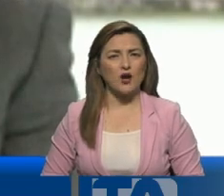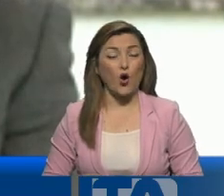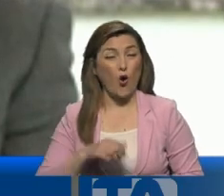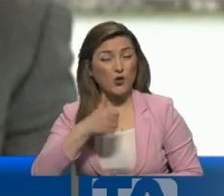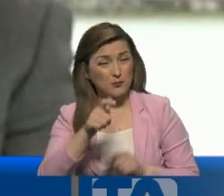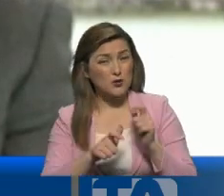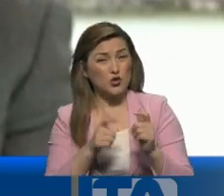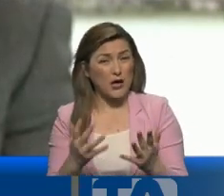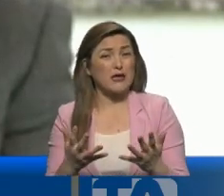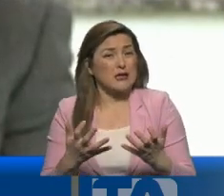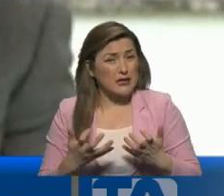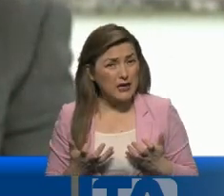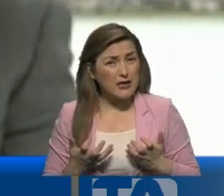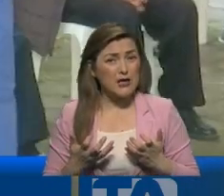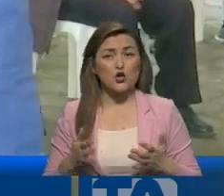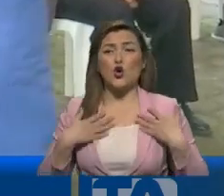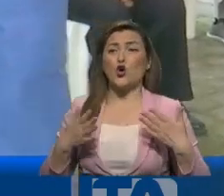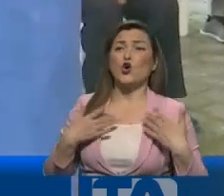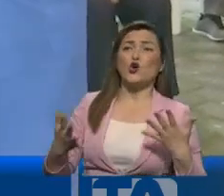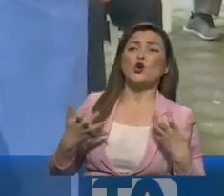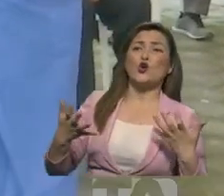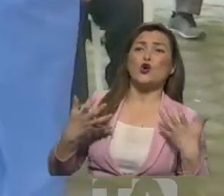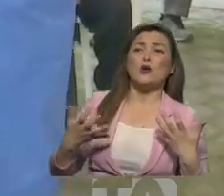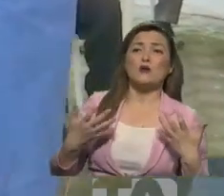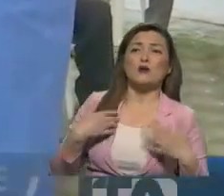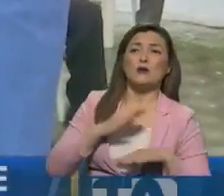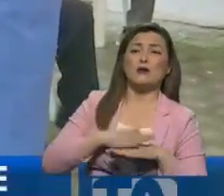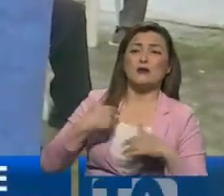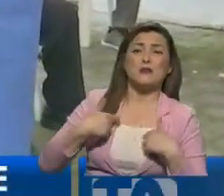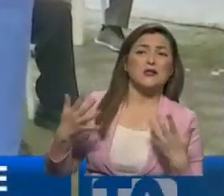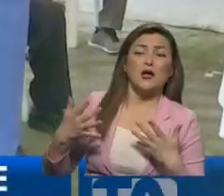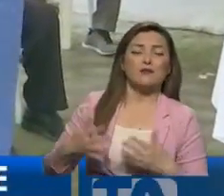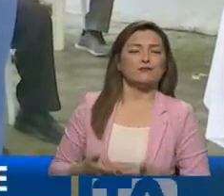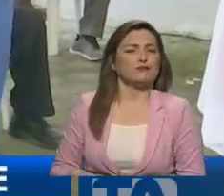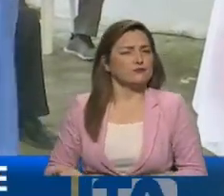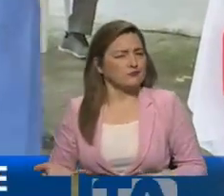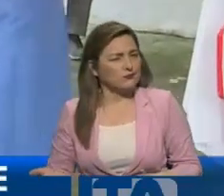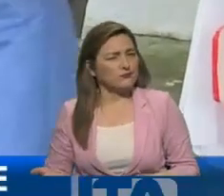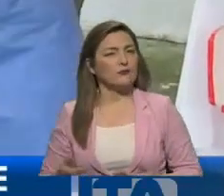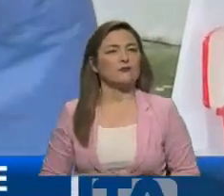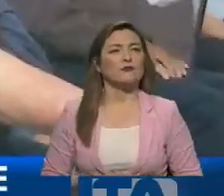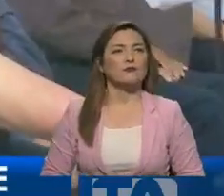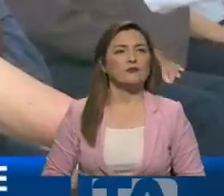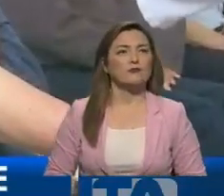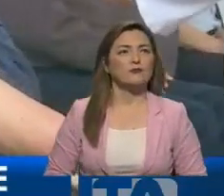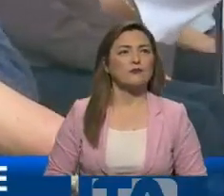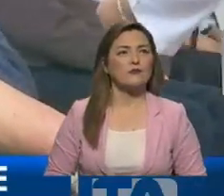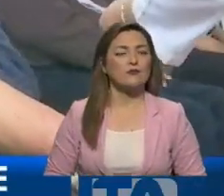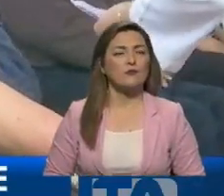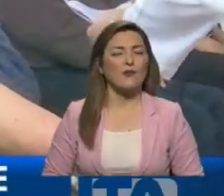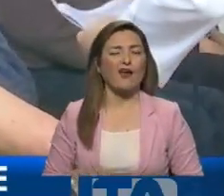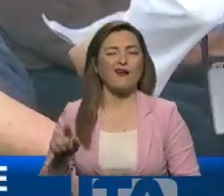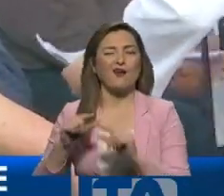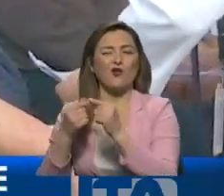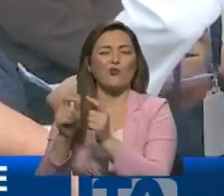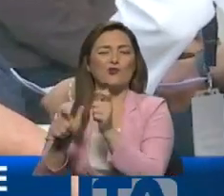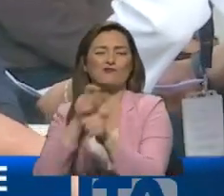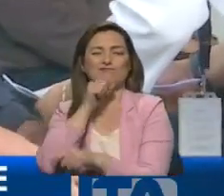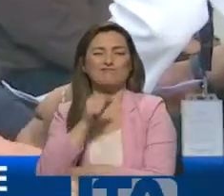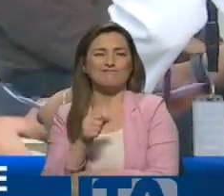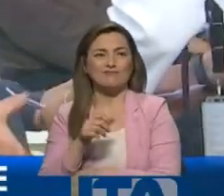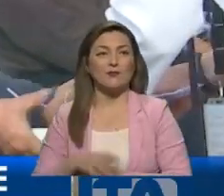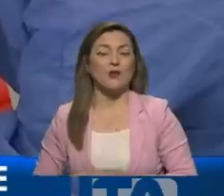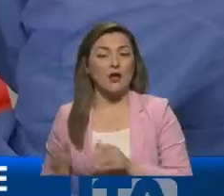gente de proveerse de la vacuna. Además, dijo a los candidatos presidenciales que ofrecen mejorar el plan de vacunación que este ya